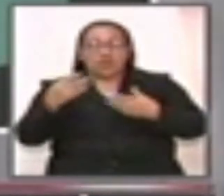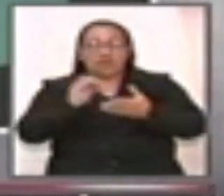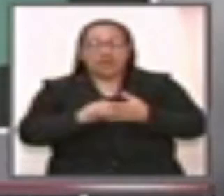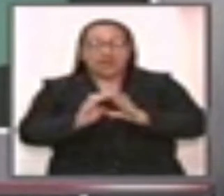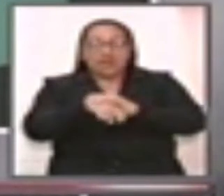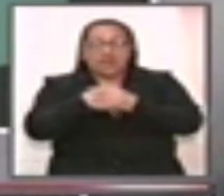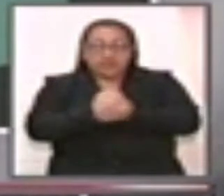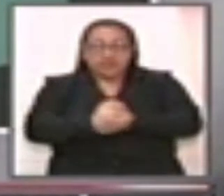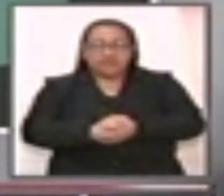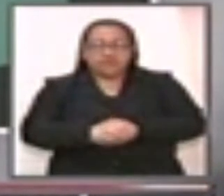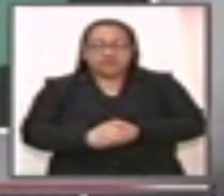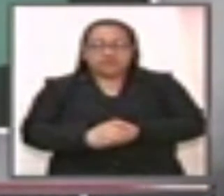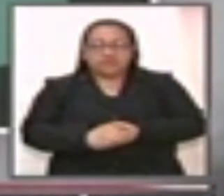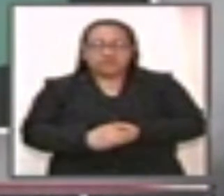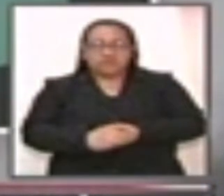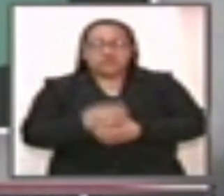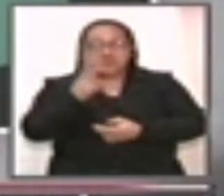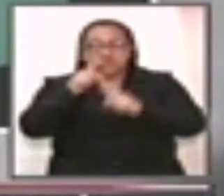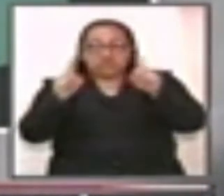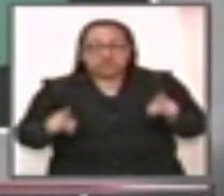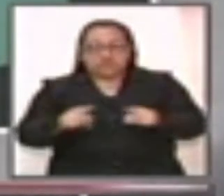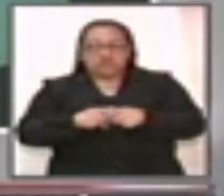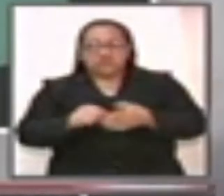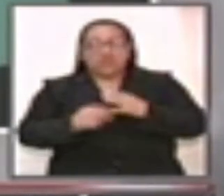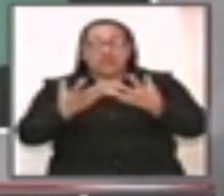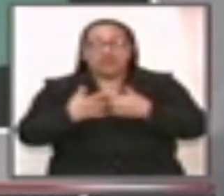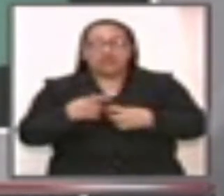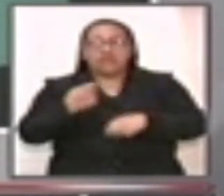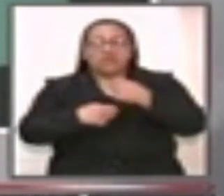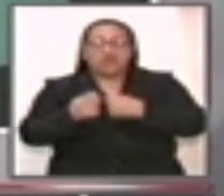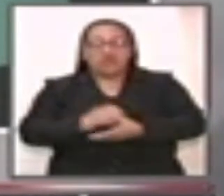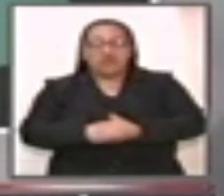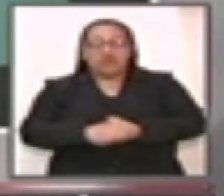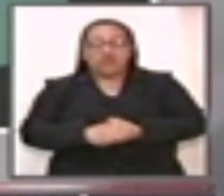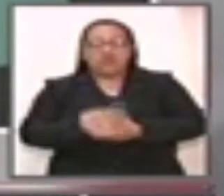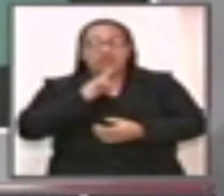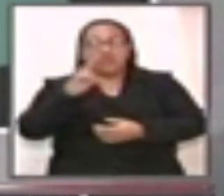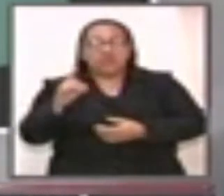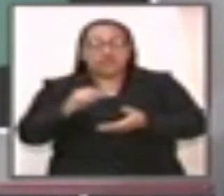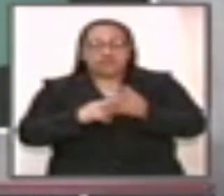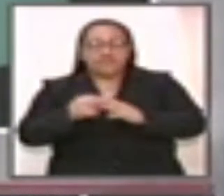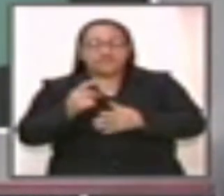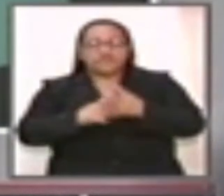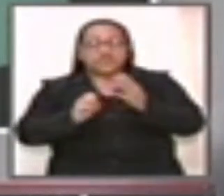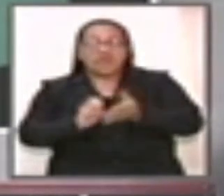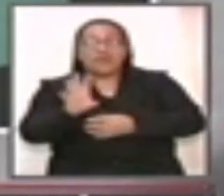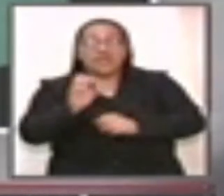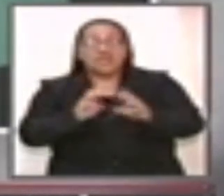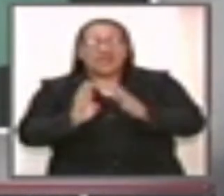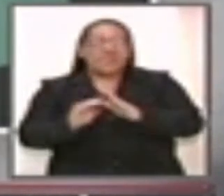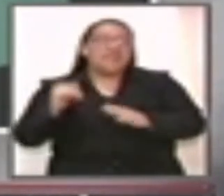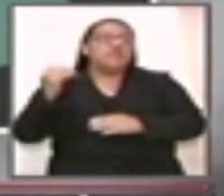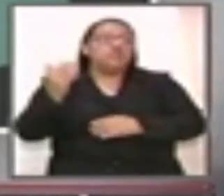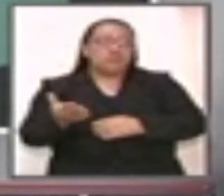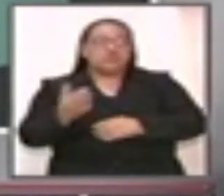mayor aprovechamiento. Ustedes ven en el cuadro que son empresas exportadoras a Estados Unidos que han aparecido